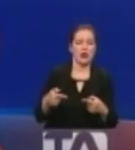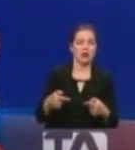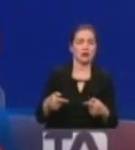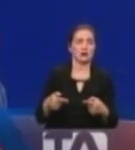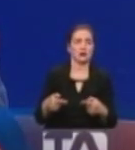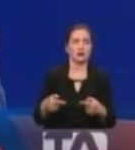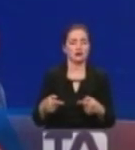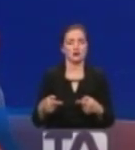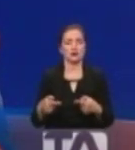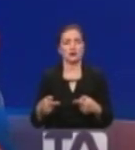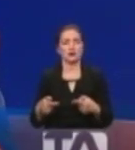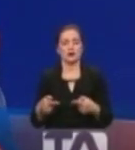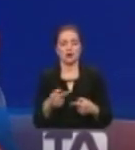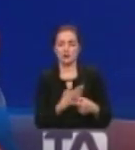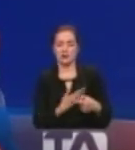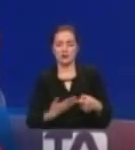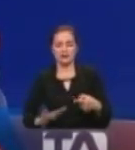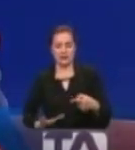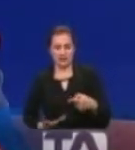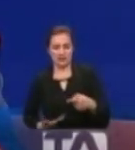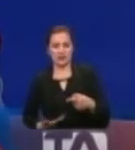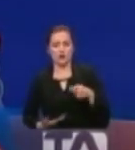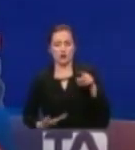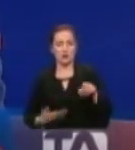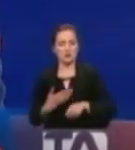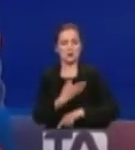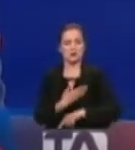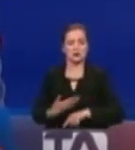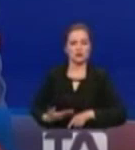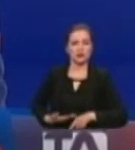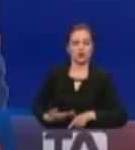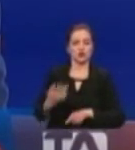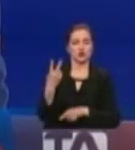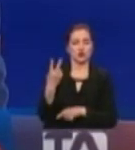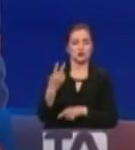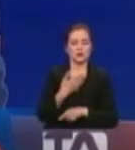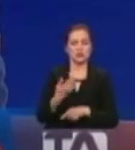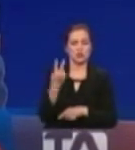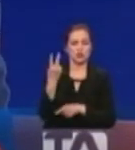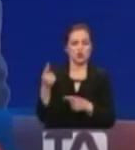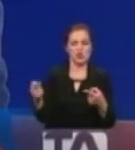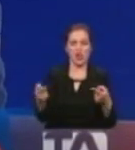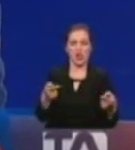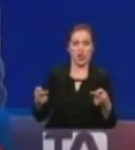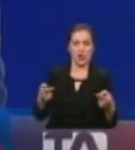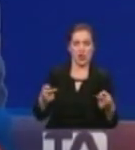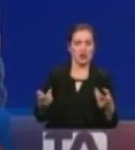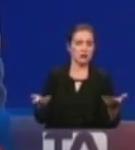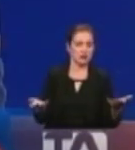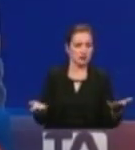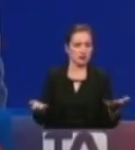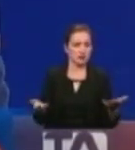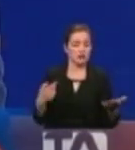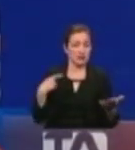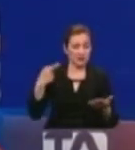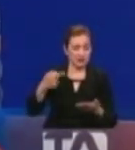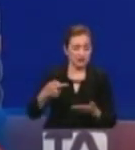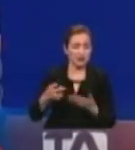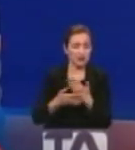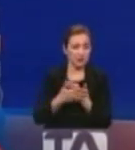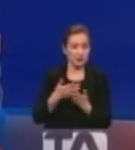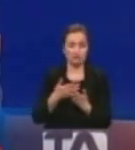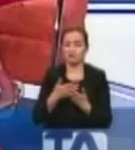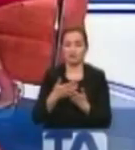ni nada menos que la presidenta Bachelet con el presidente Ricardo Lagos por una cosa de ese tipo. Lo que se nos viene no es fácil, pero es